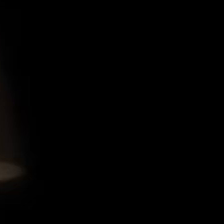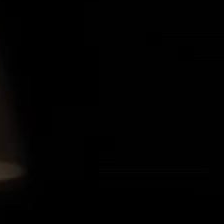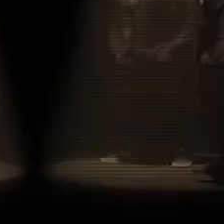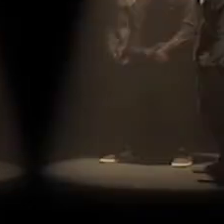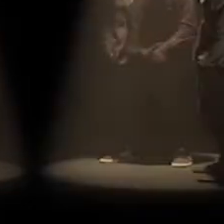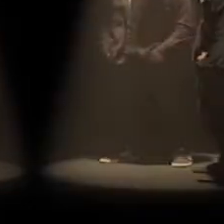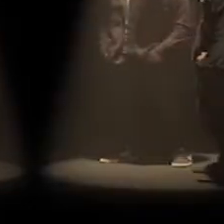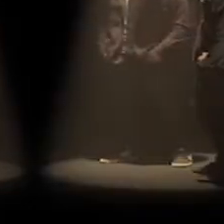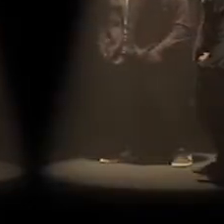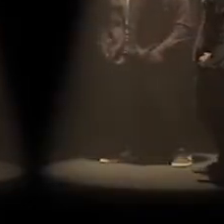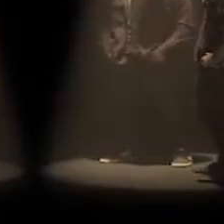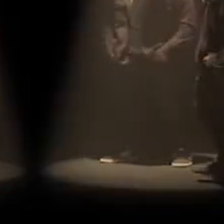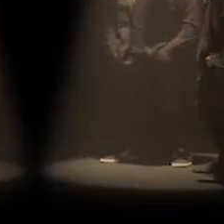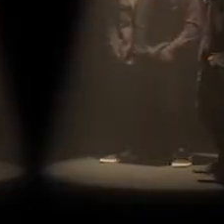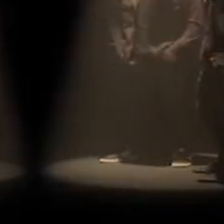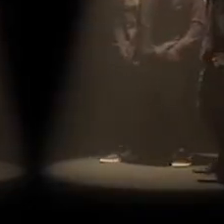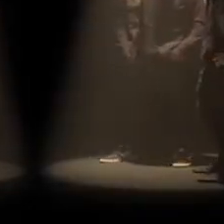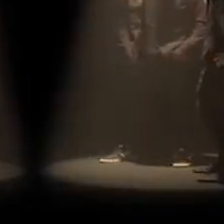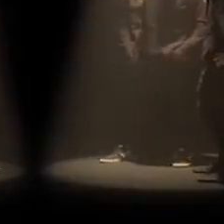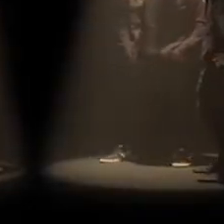mamita.